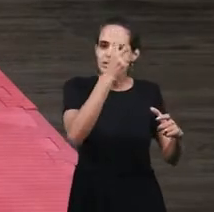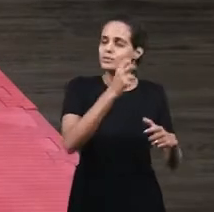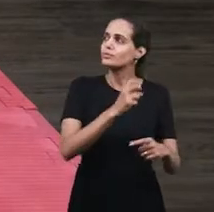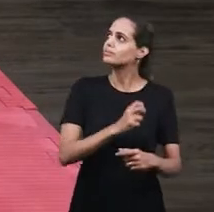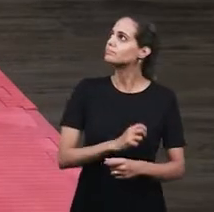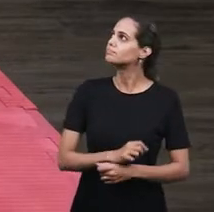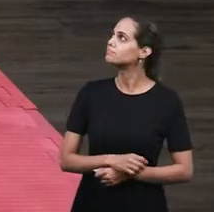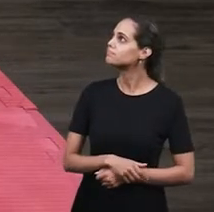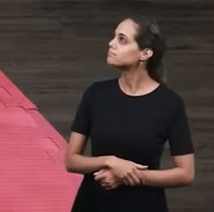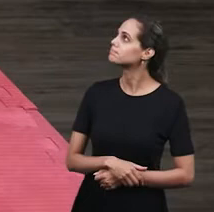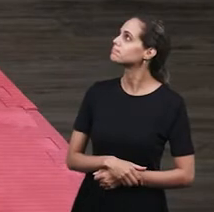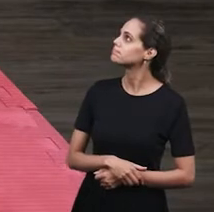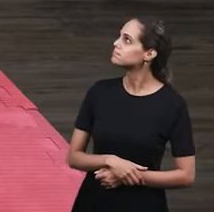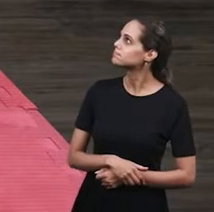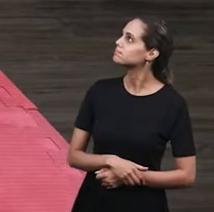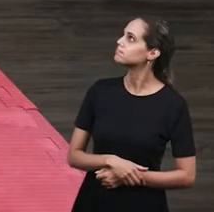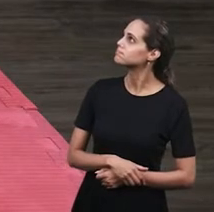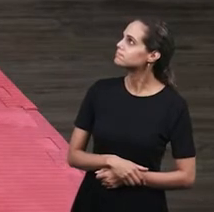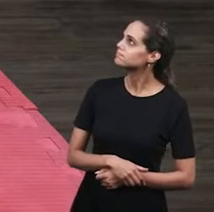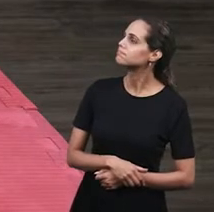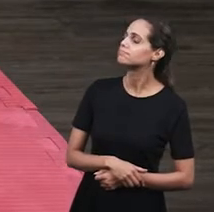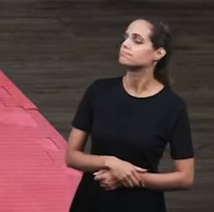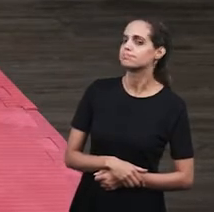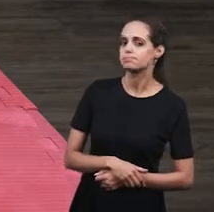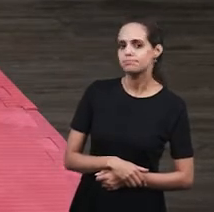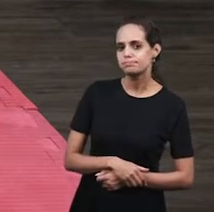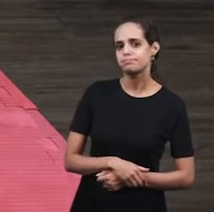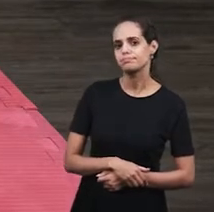Y en Egipto,